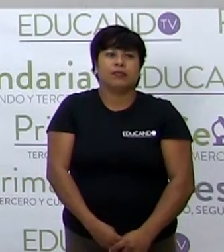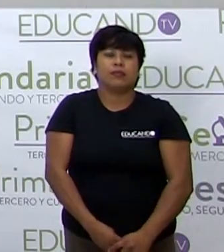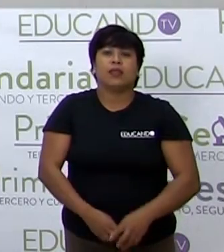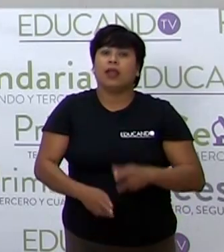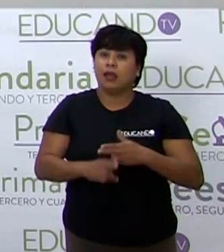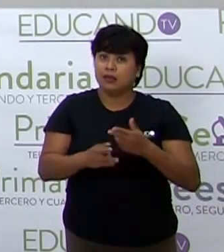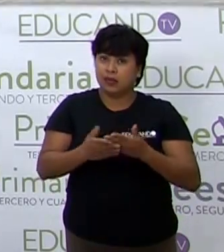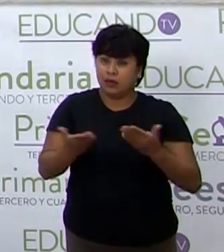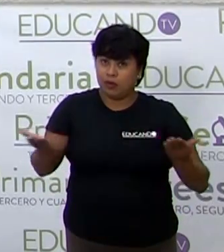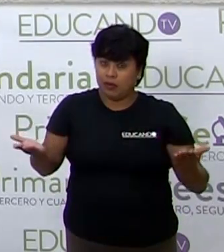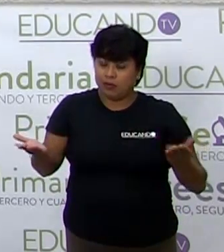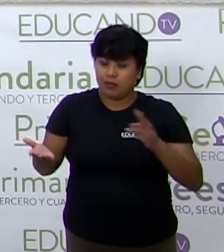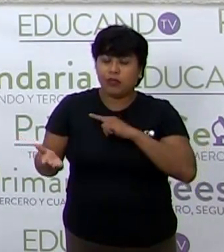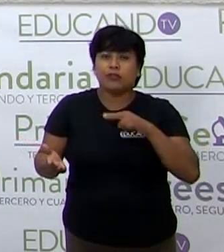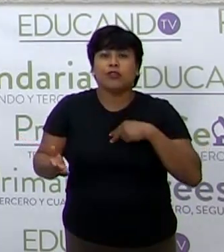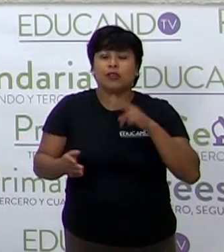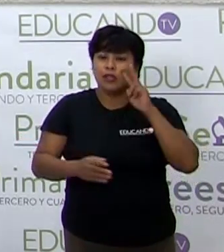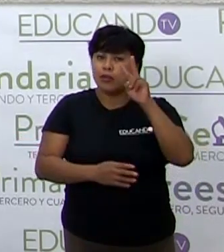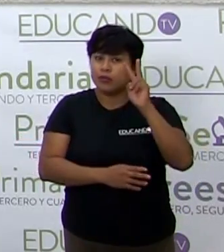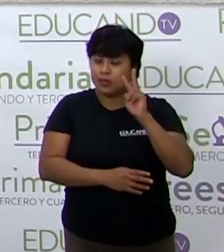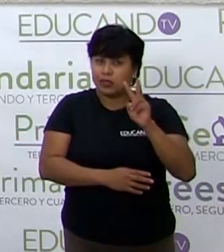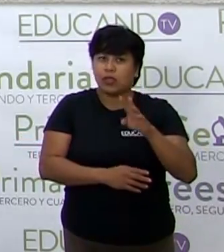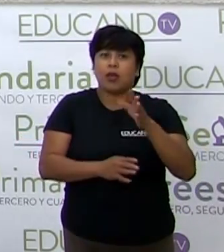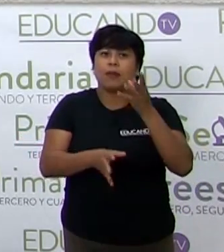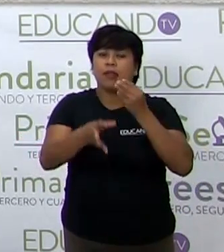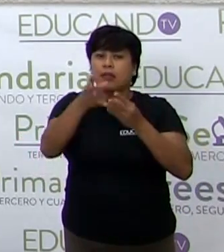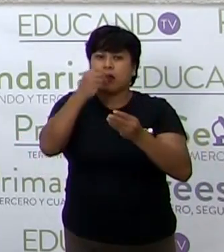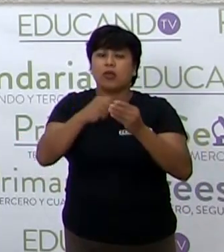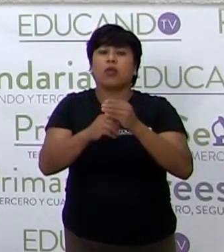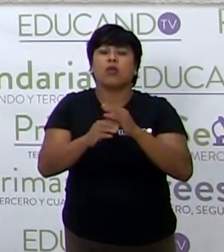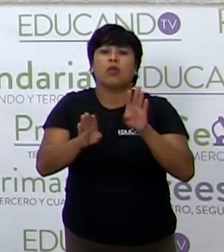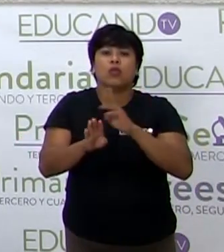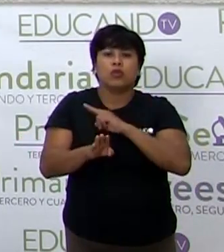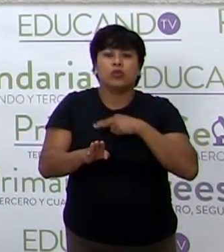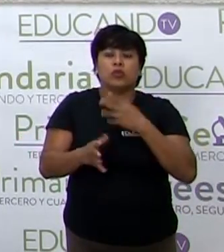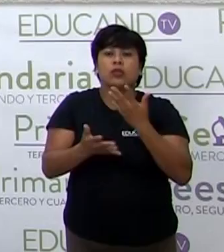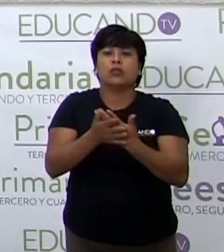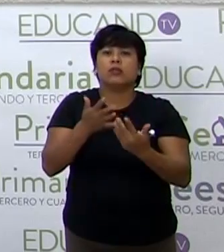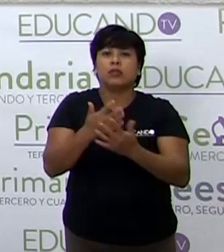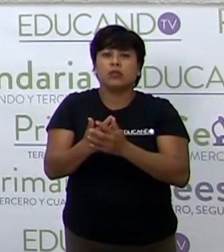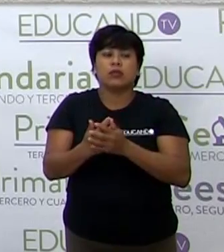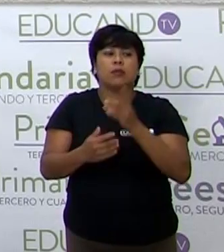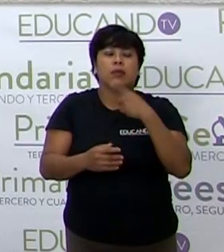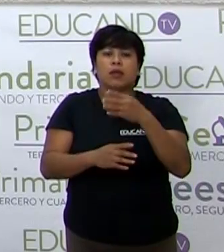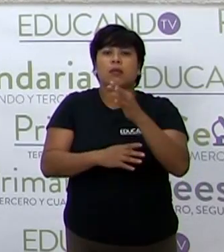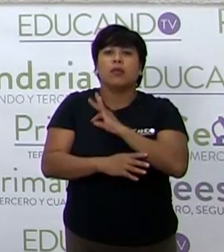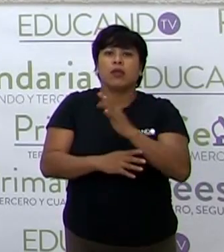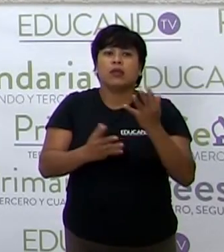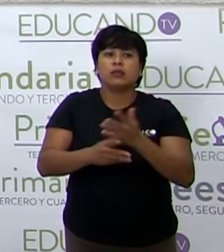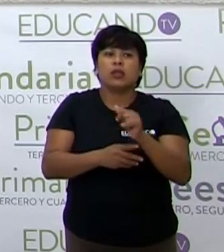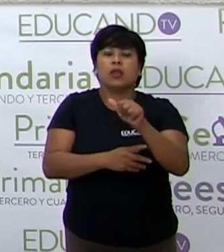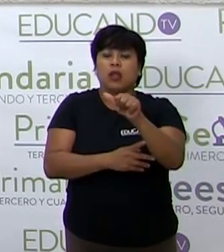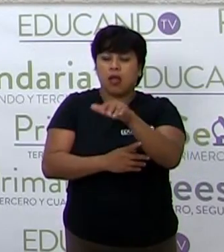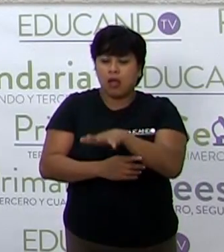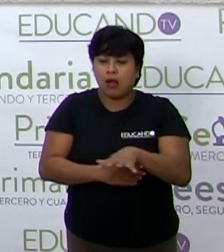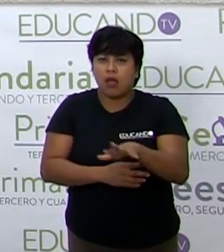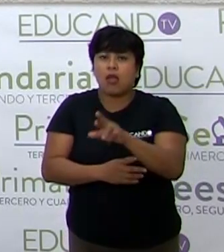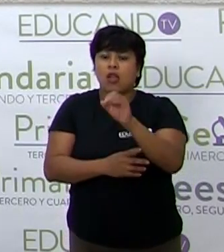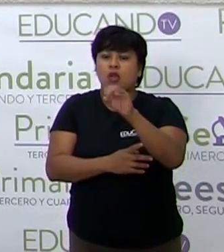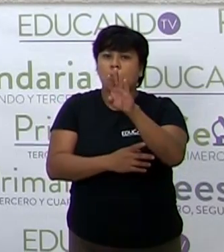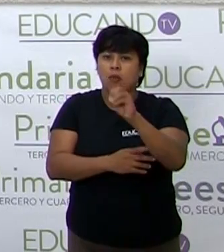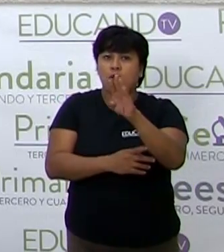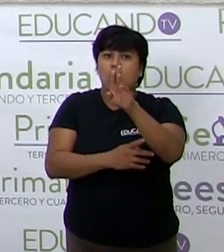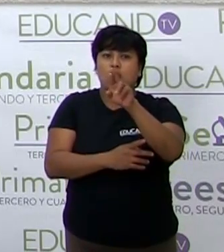Hasta el momento, niños y niñas, hemos calculado, hemos construido la fórmula para calcular el área del